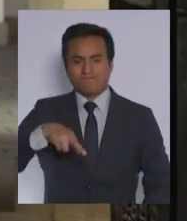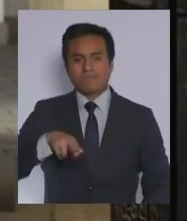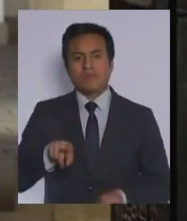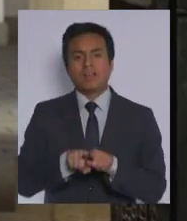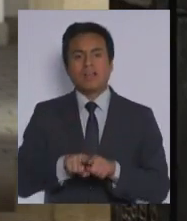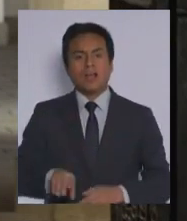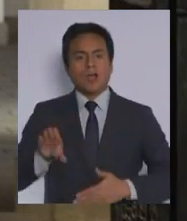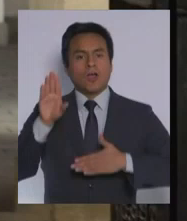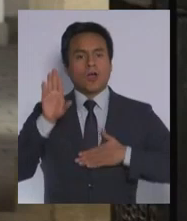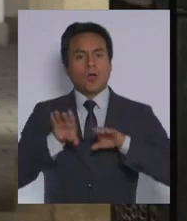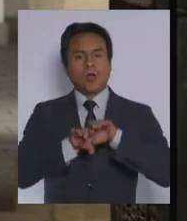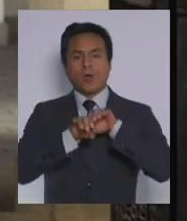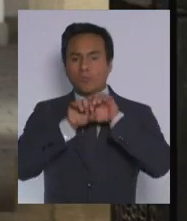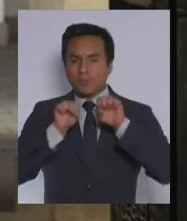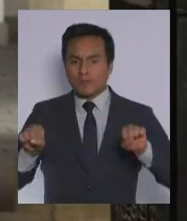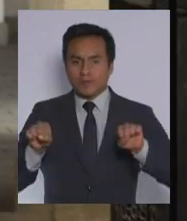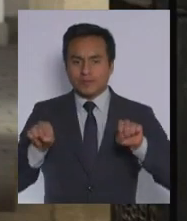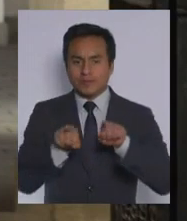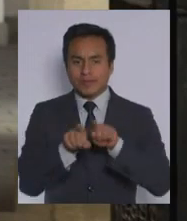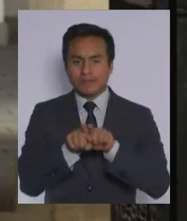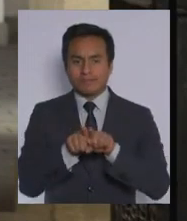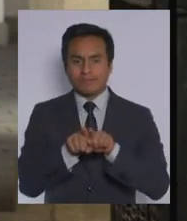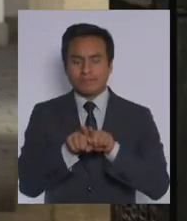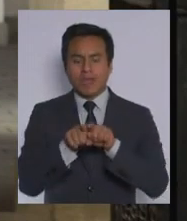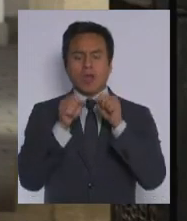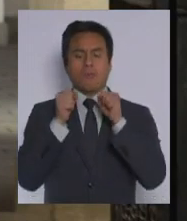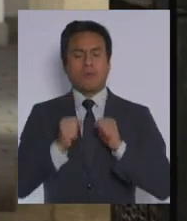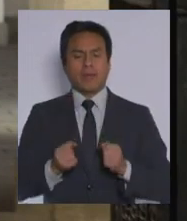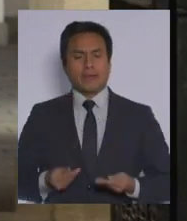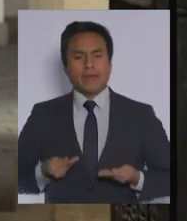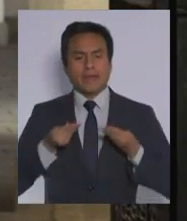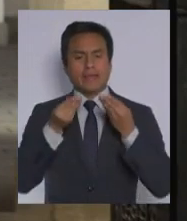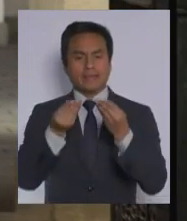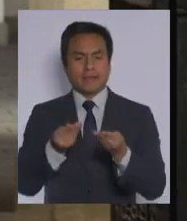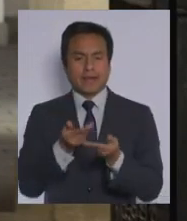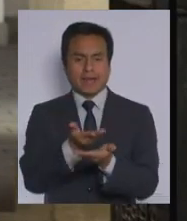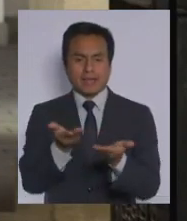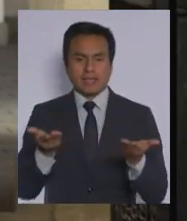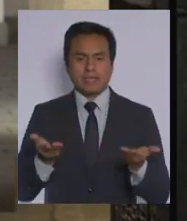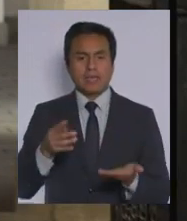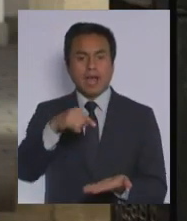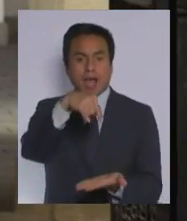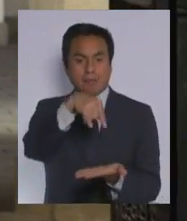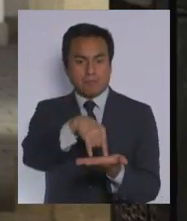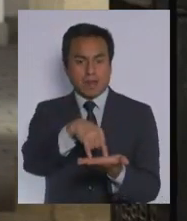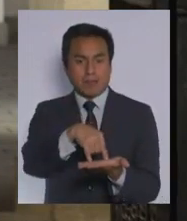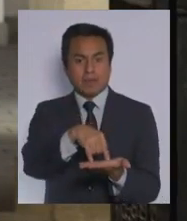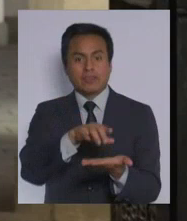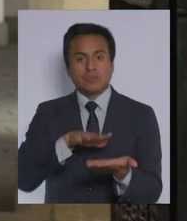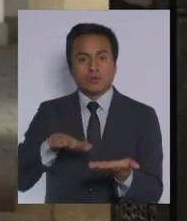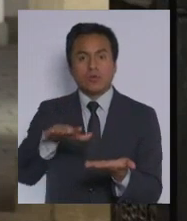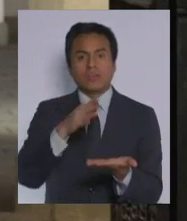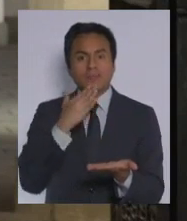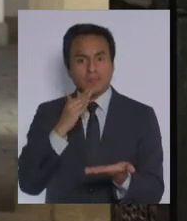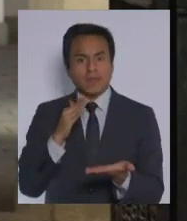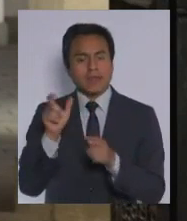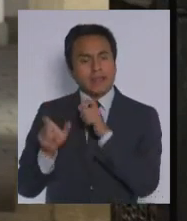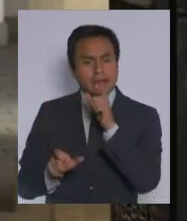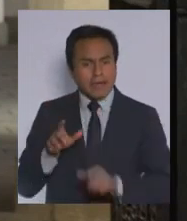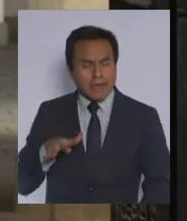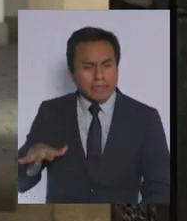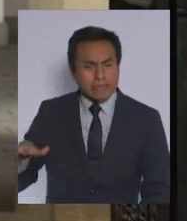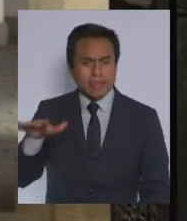compromiso a poder entregarle al parlamento y a la gente que es lo más